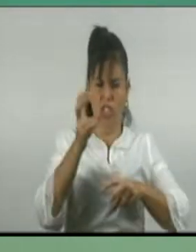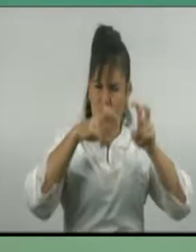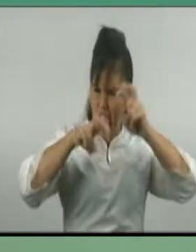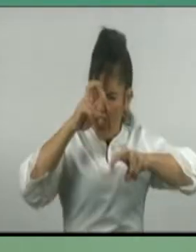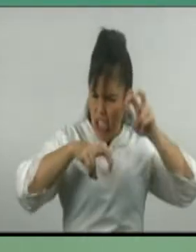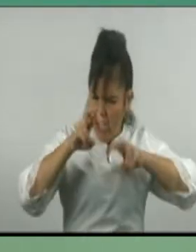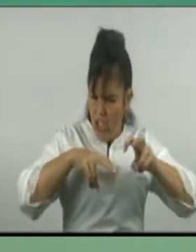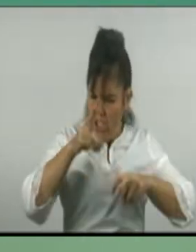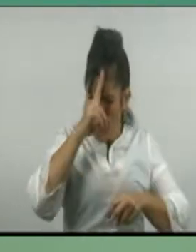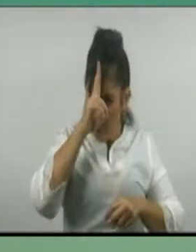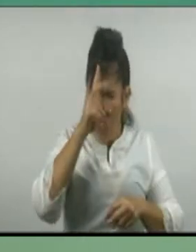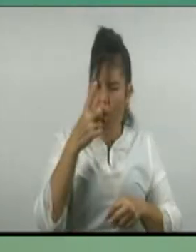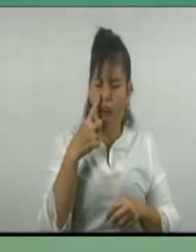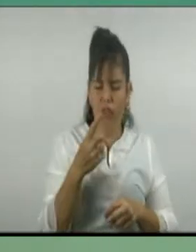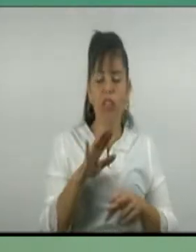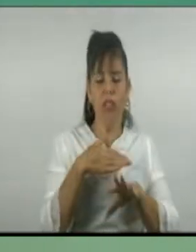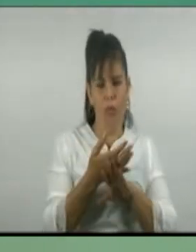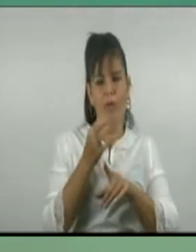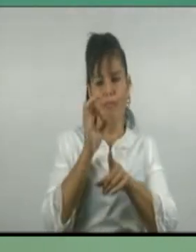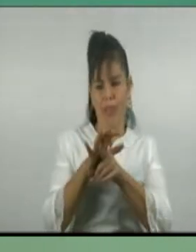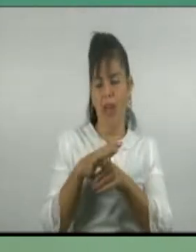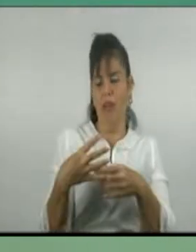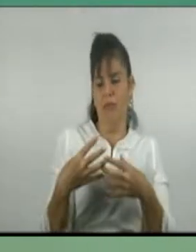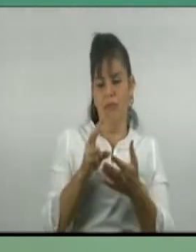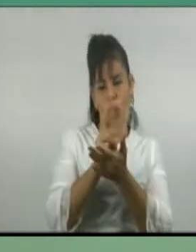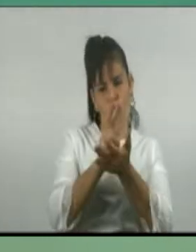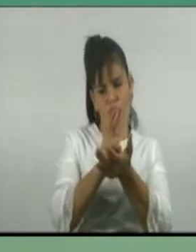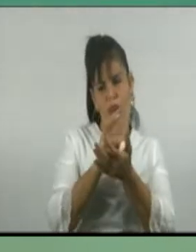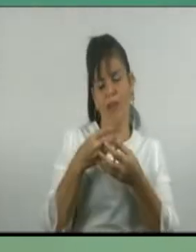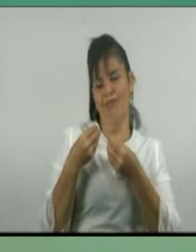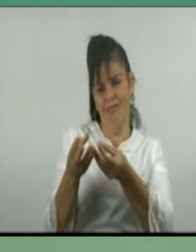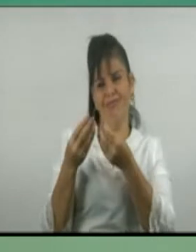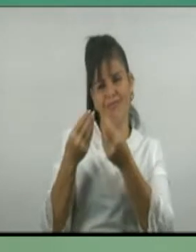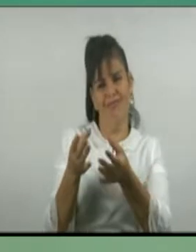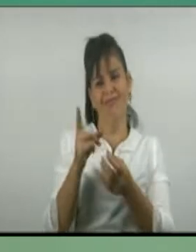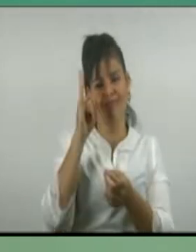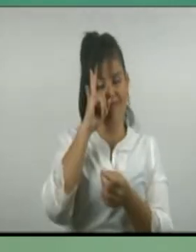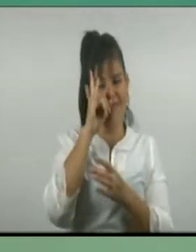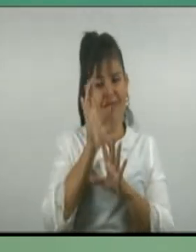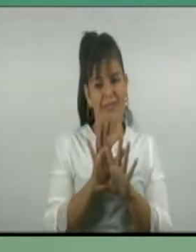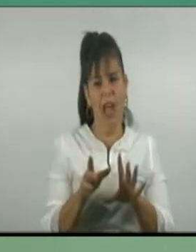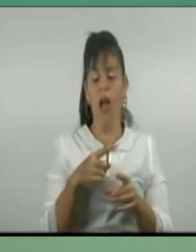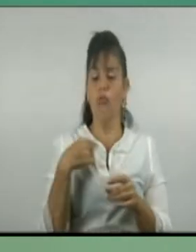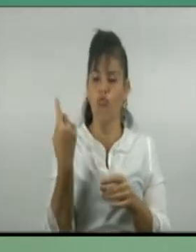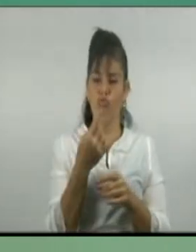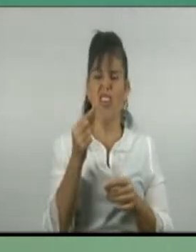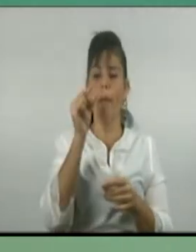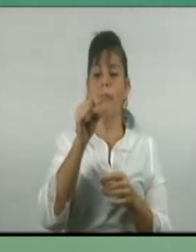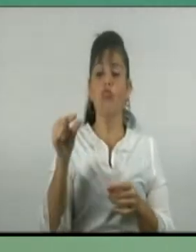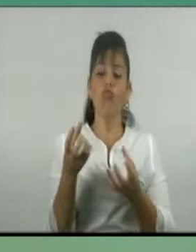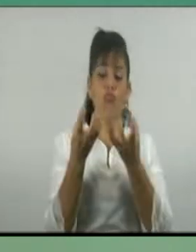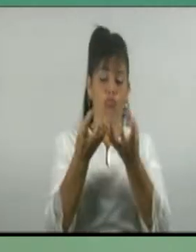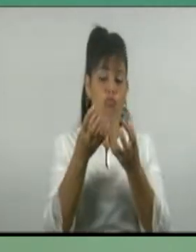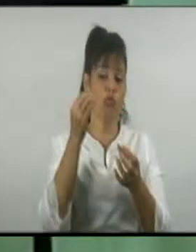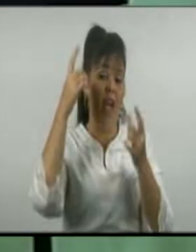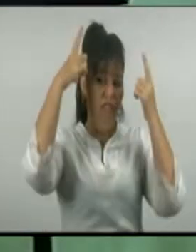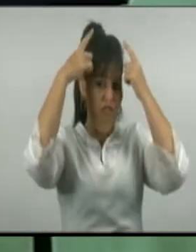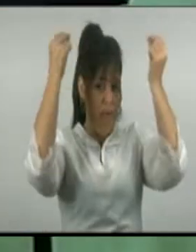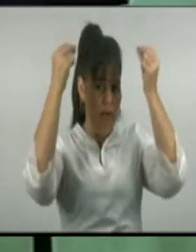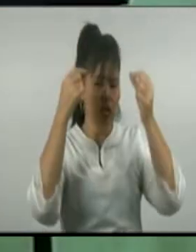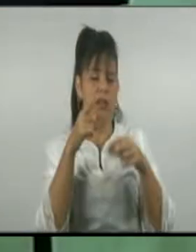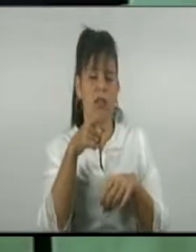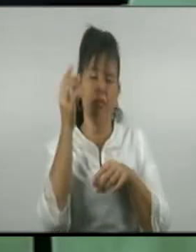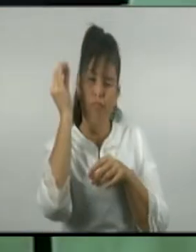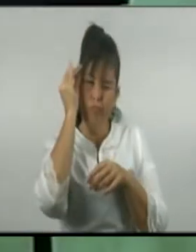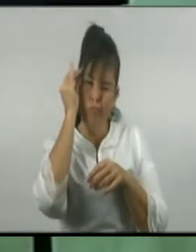desde el hospital materno provincial luego pues bueno tenemos el personal de enfermería capacitado en las